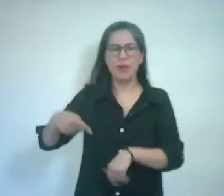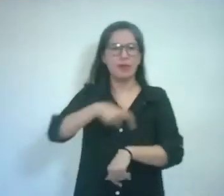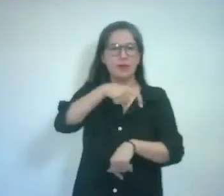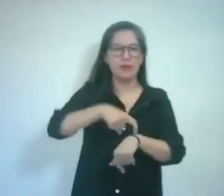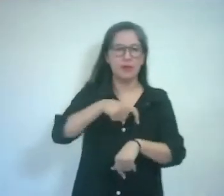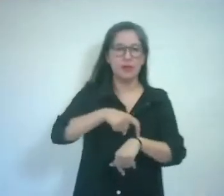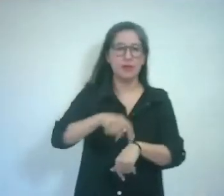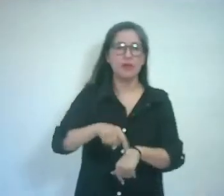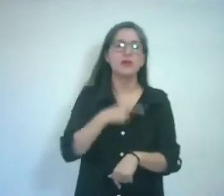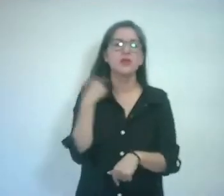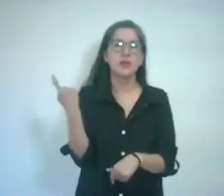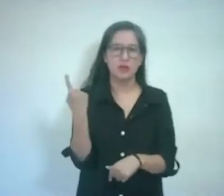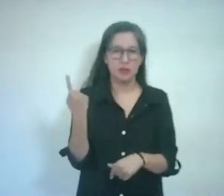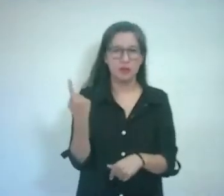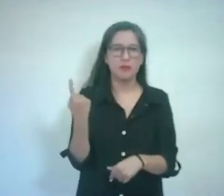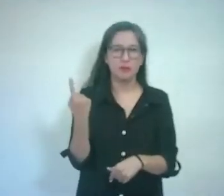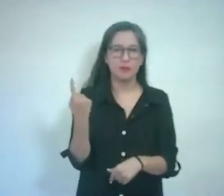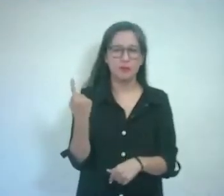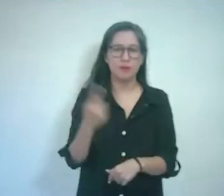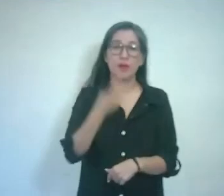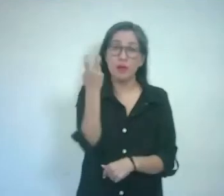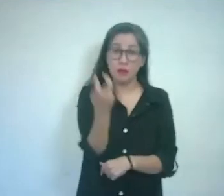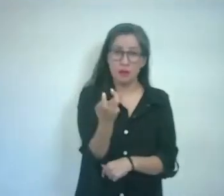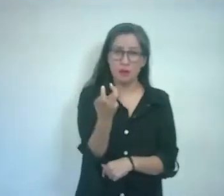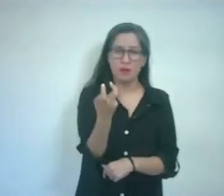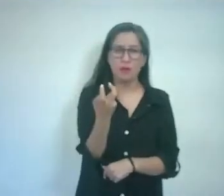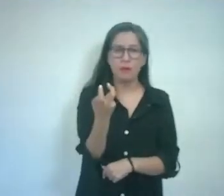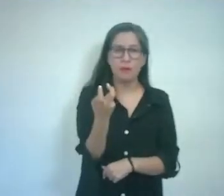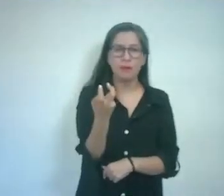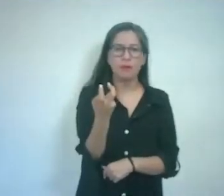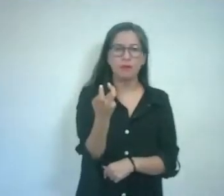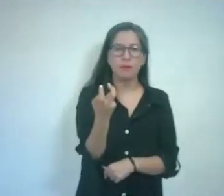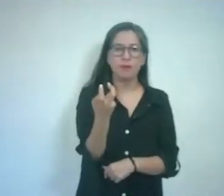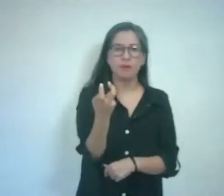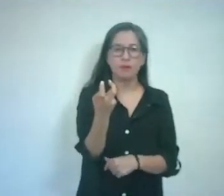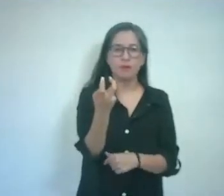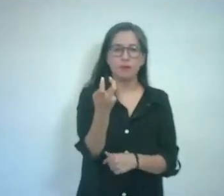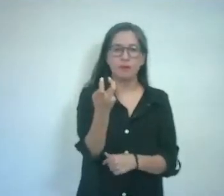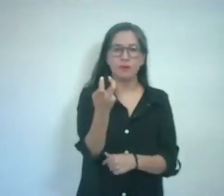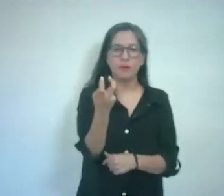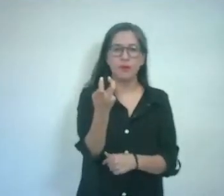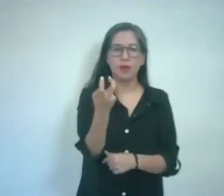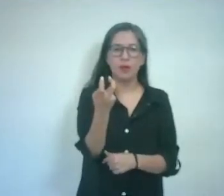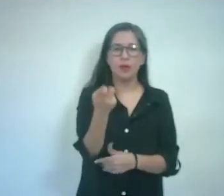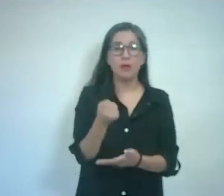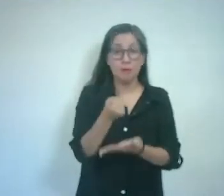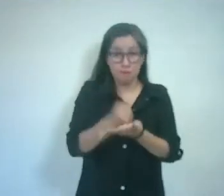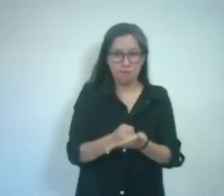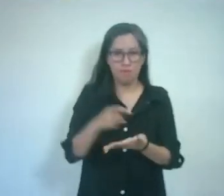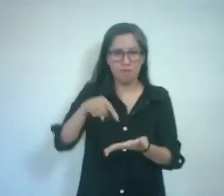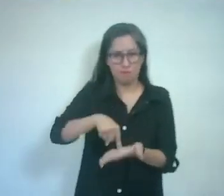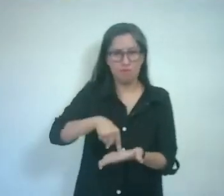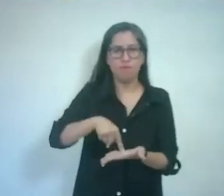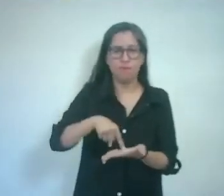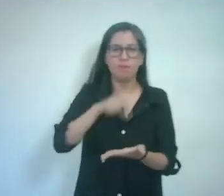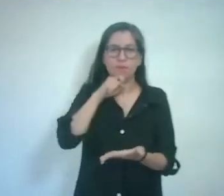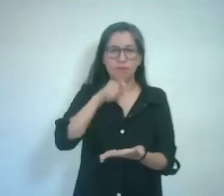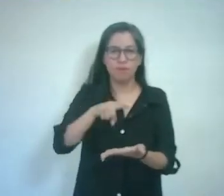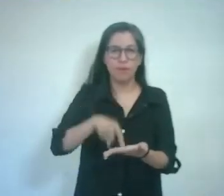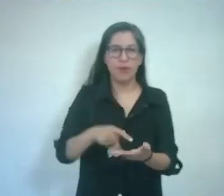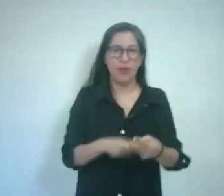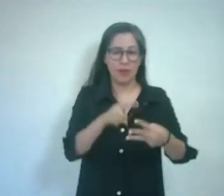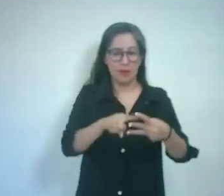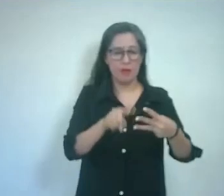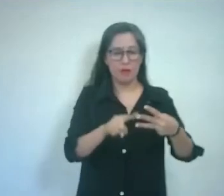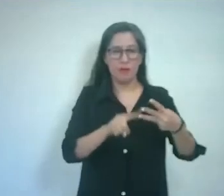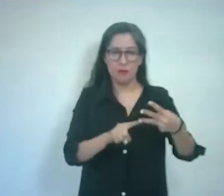las derrotas electorales. En este sentido, pongo el acento en tres sectores indispensables para el buen